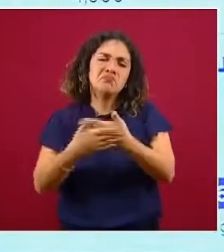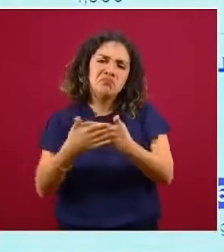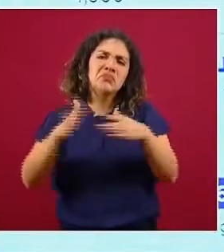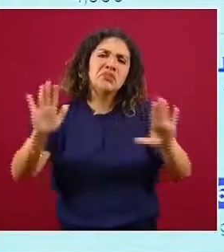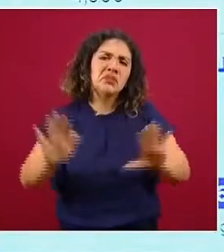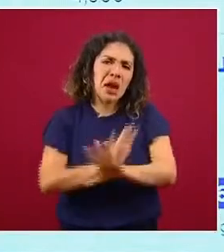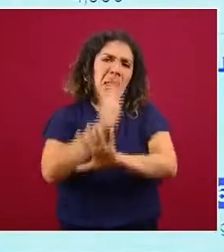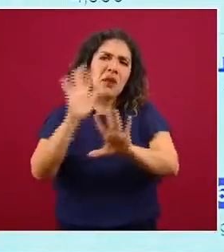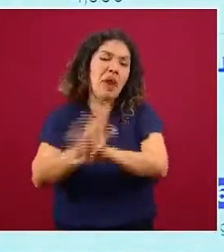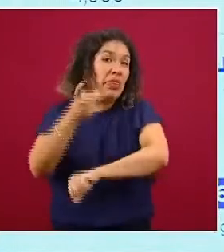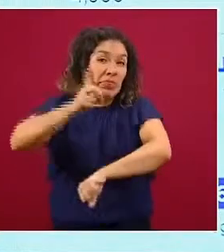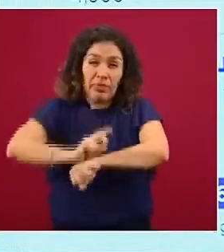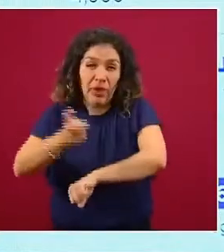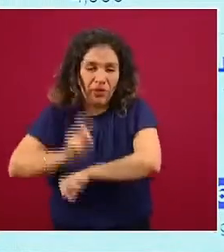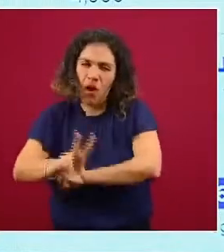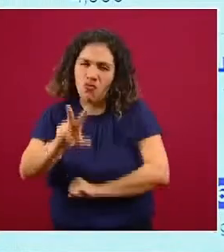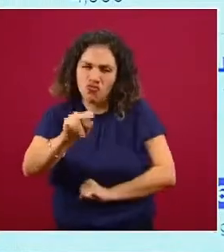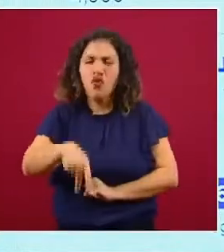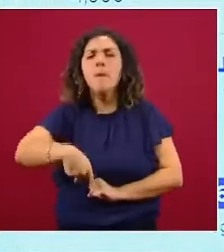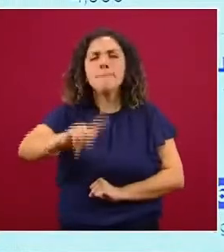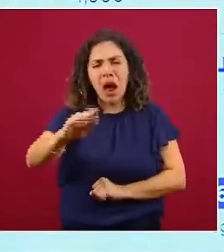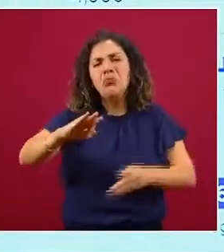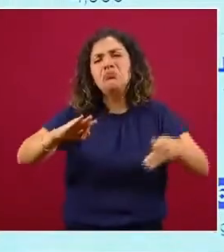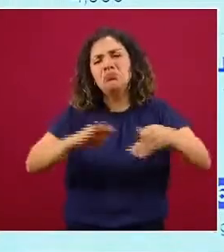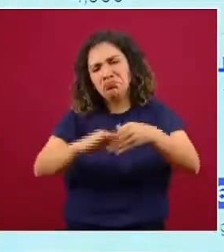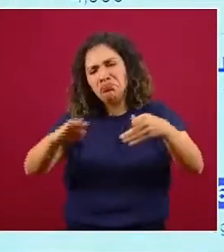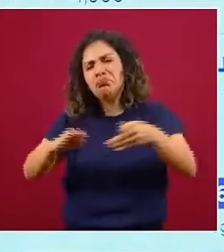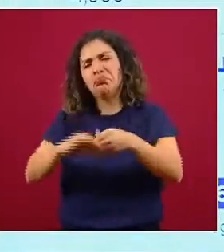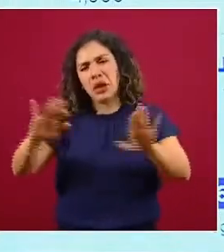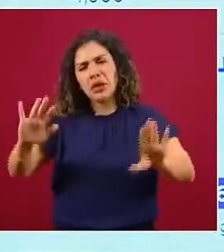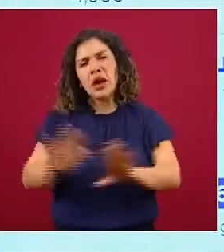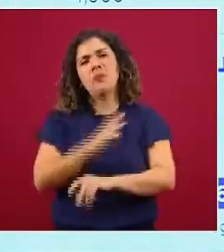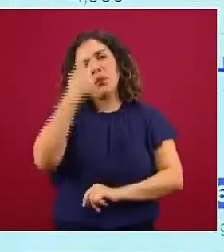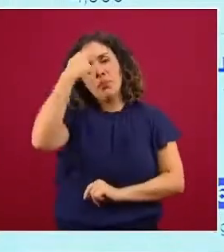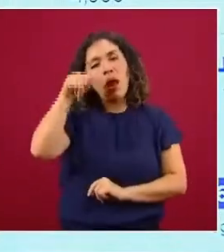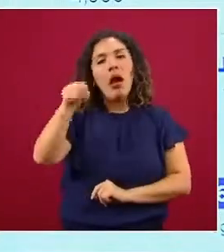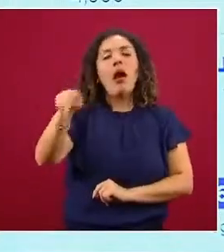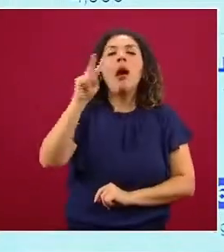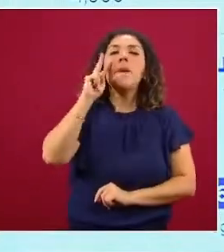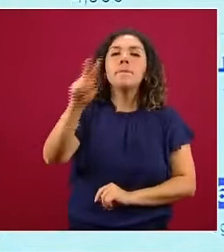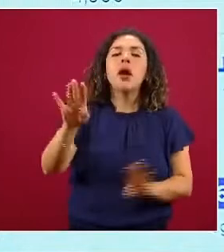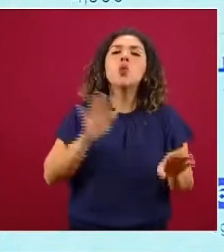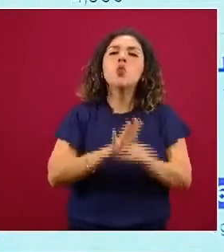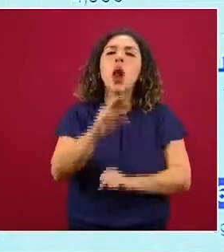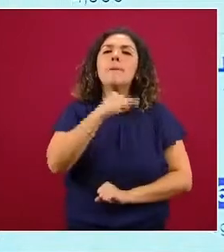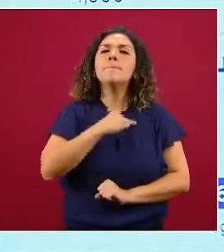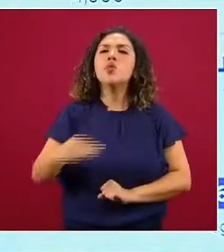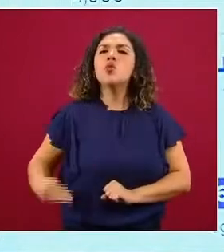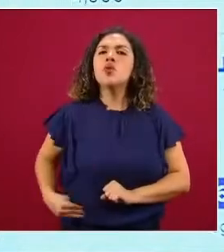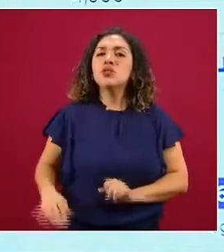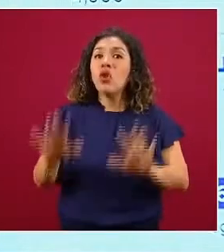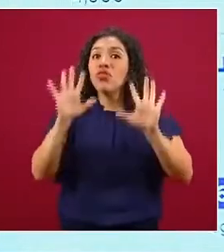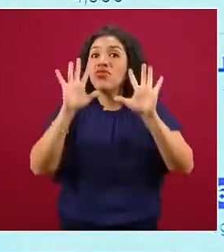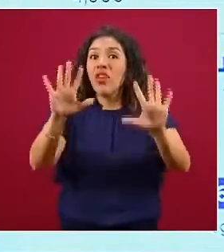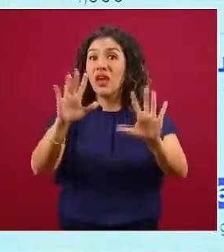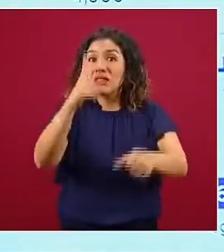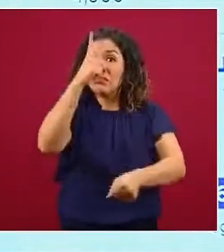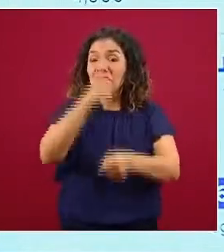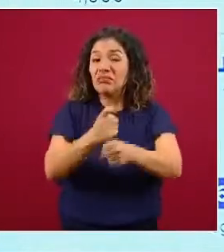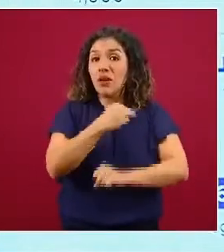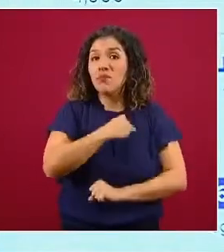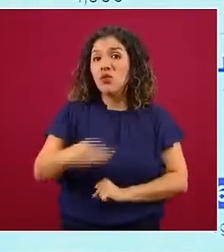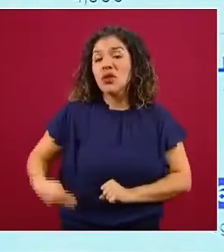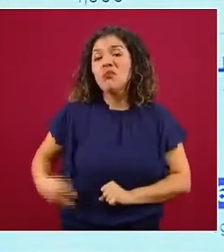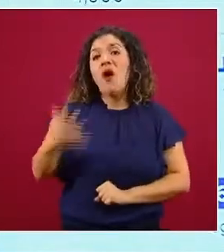no necesariamente todos los días, pero sí con cierta regularidad, para ver cuáles son los municipios o el top 10 de los 10 municipios